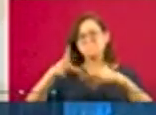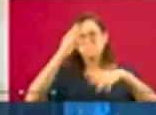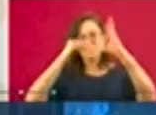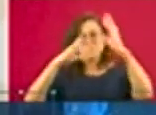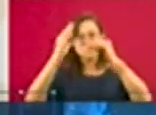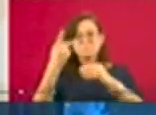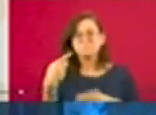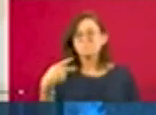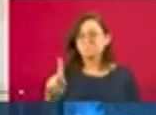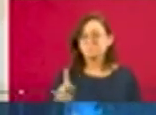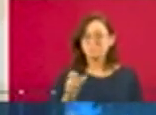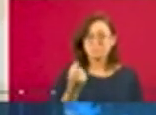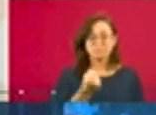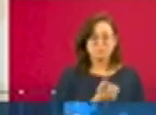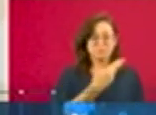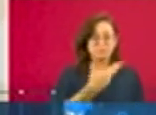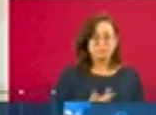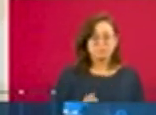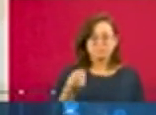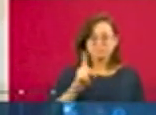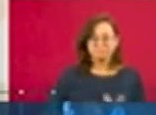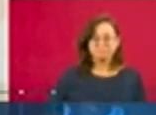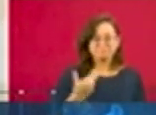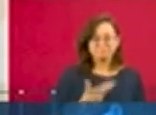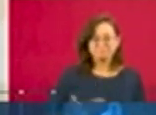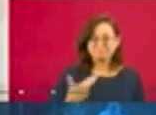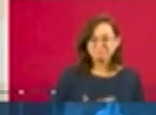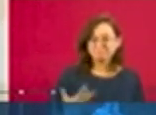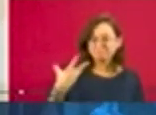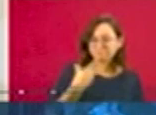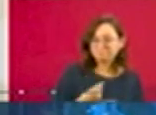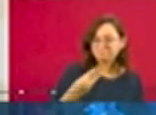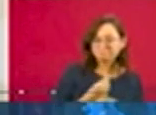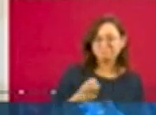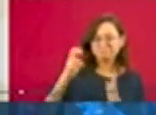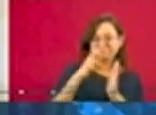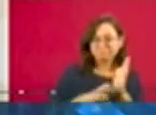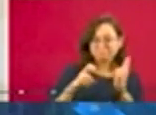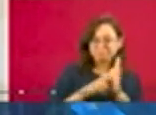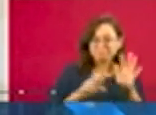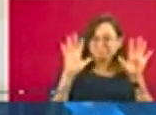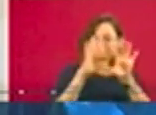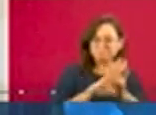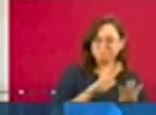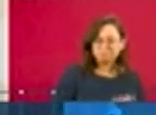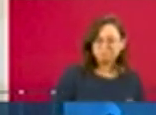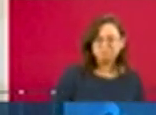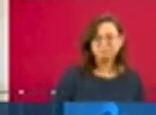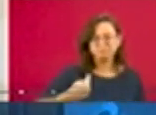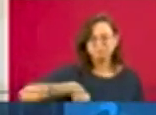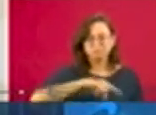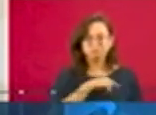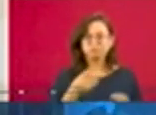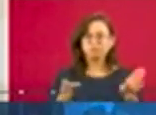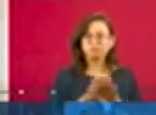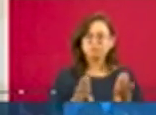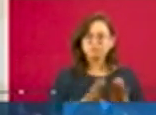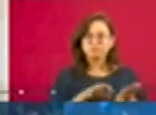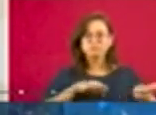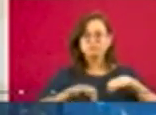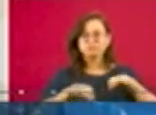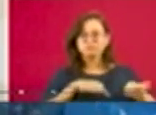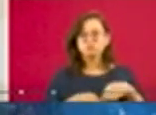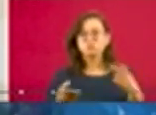los libros de texto digitales. Recibió ayer 1,300,000 visitas. Nunca en su vida